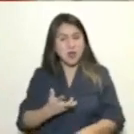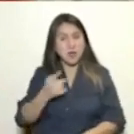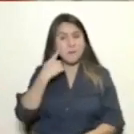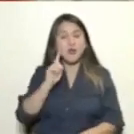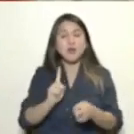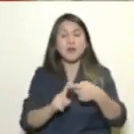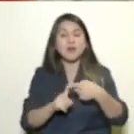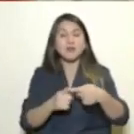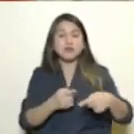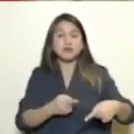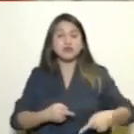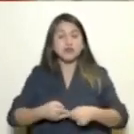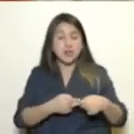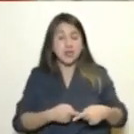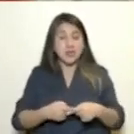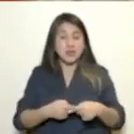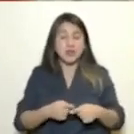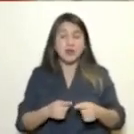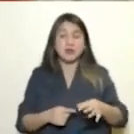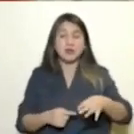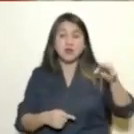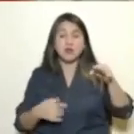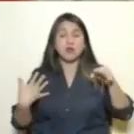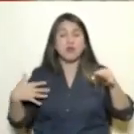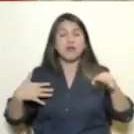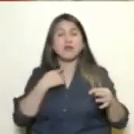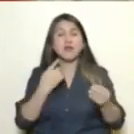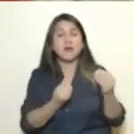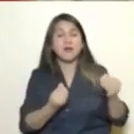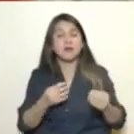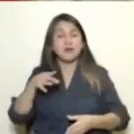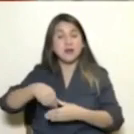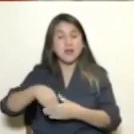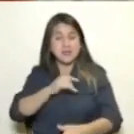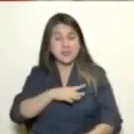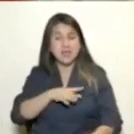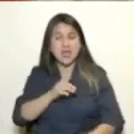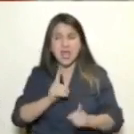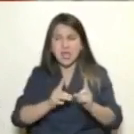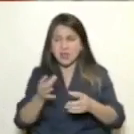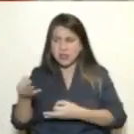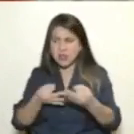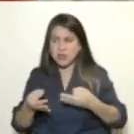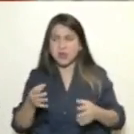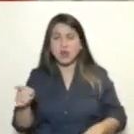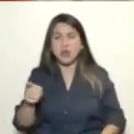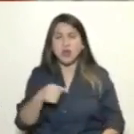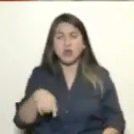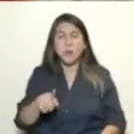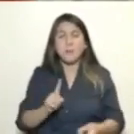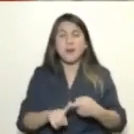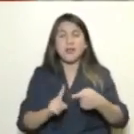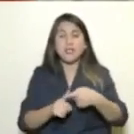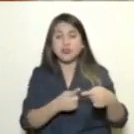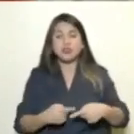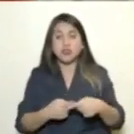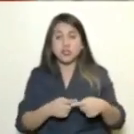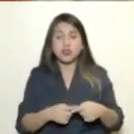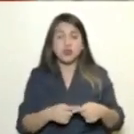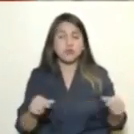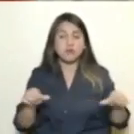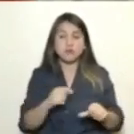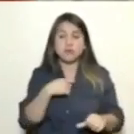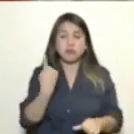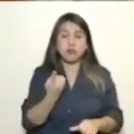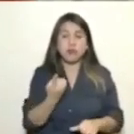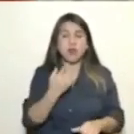el Partido Socialista es muy relevante para lo que pasa en Chile. Y algunos dicen, que le escuché a alguien decir, el Partido Socialista se jodió. ¿Cuándo se jodió el